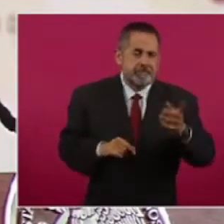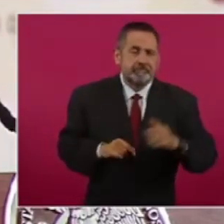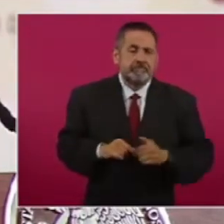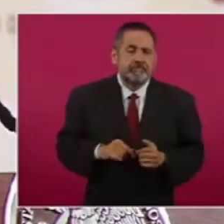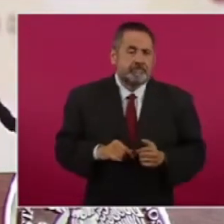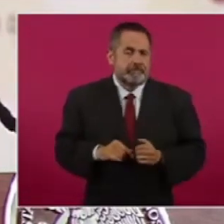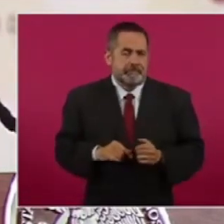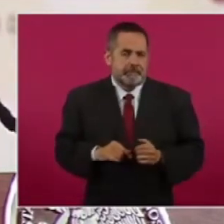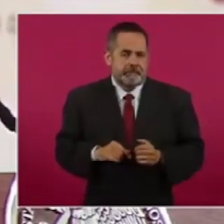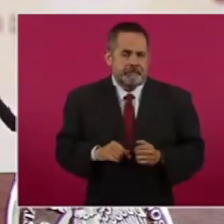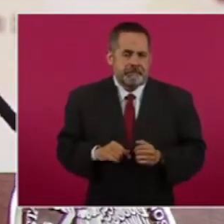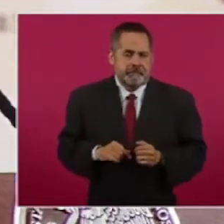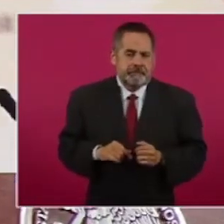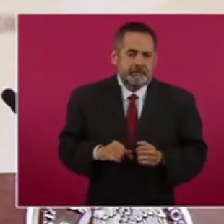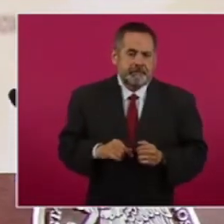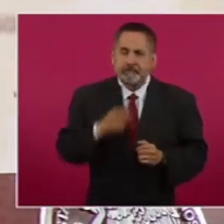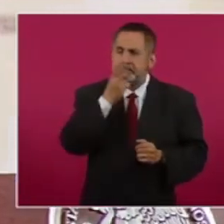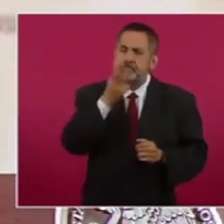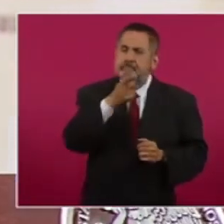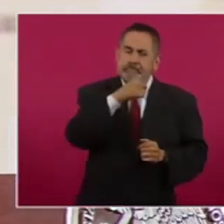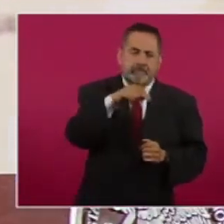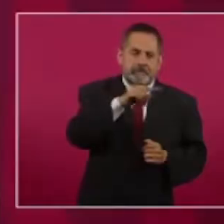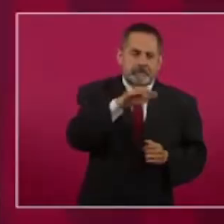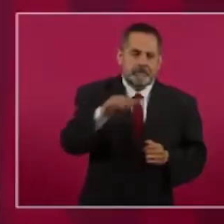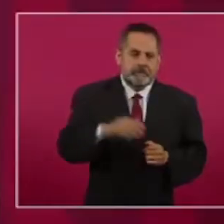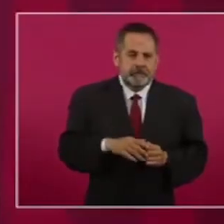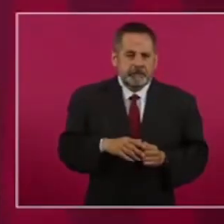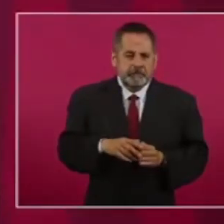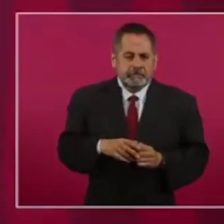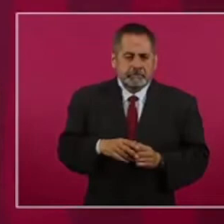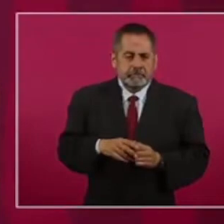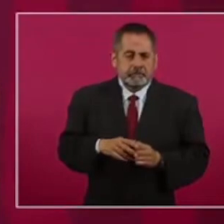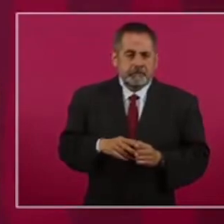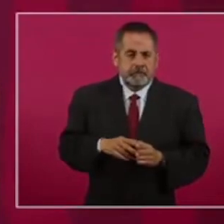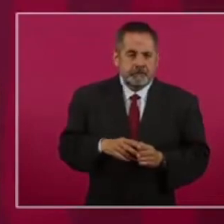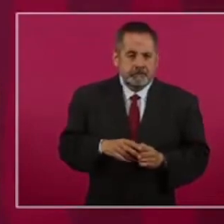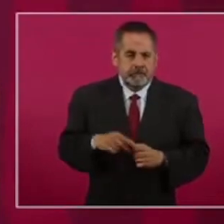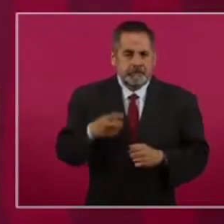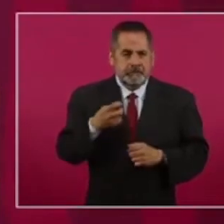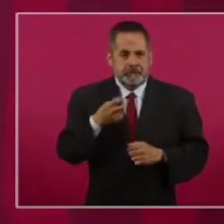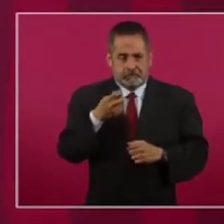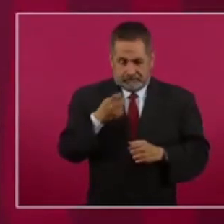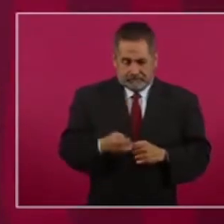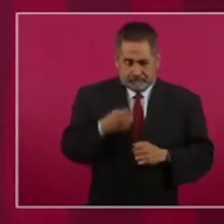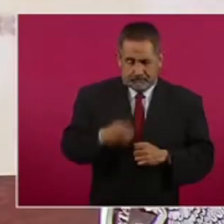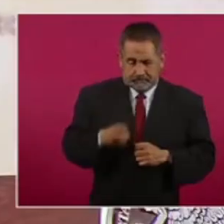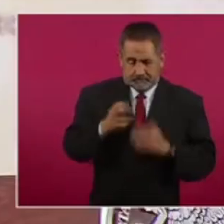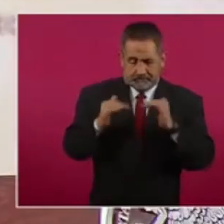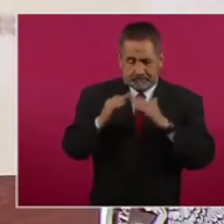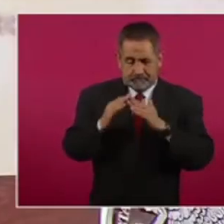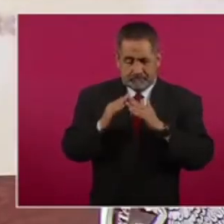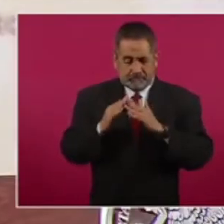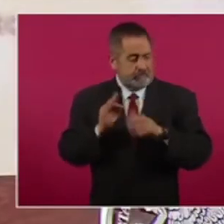que dicen: en este hogar defendemos al INE.